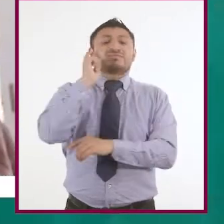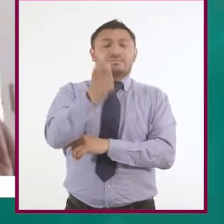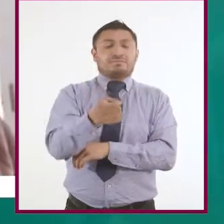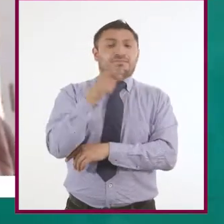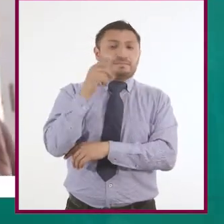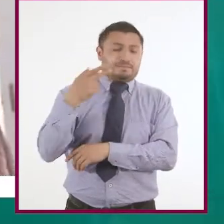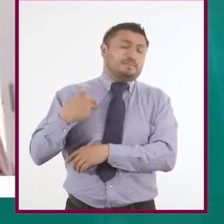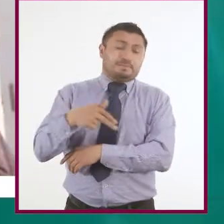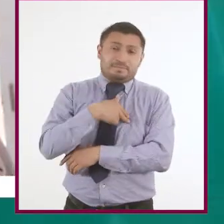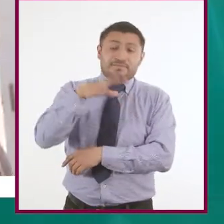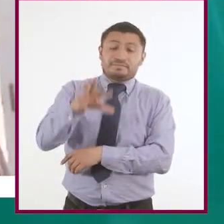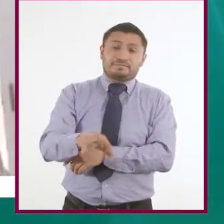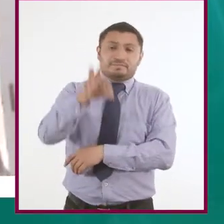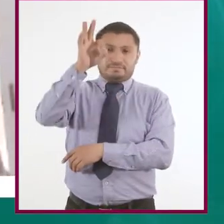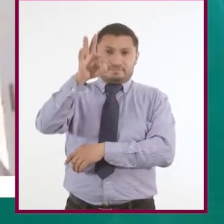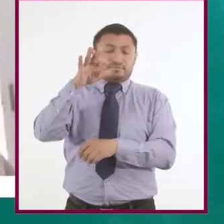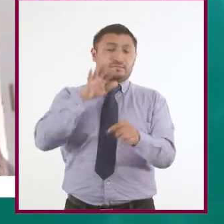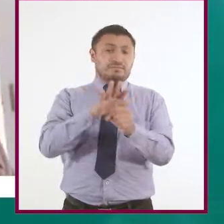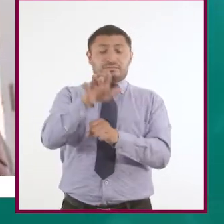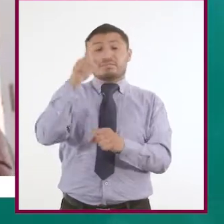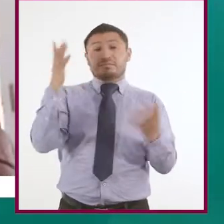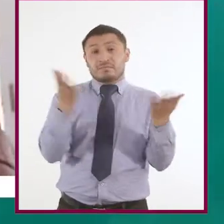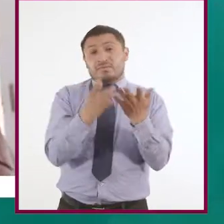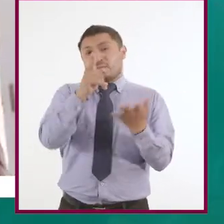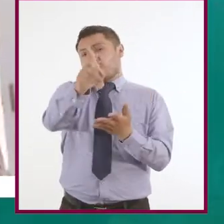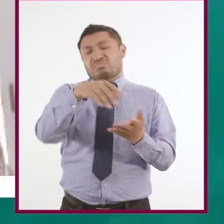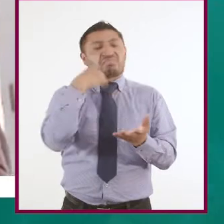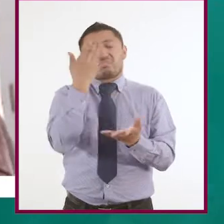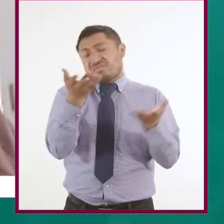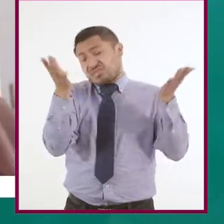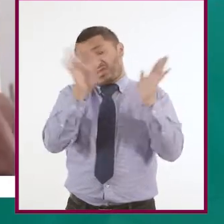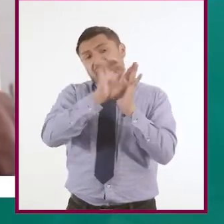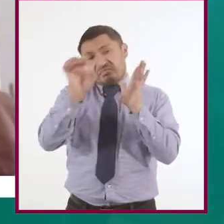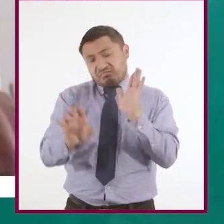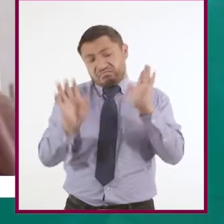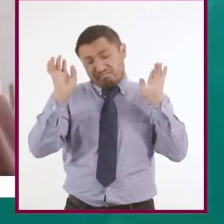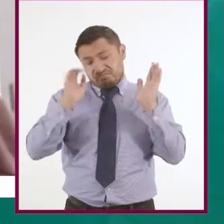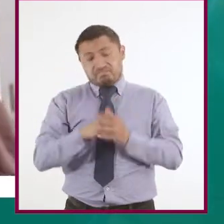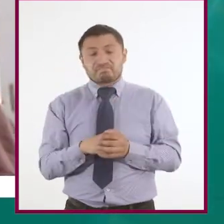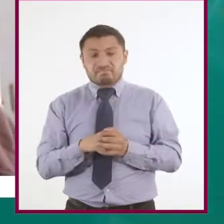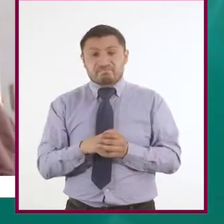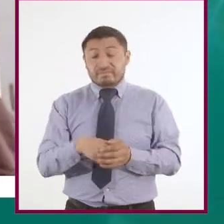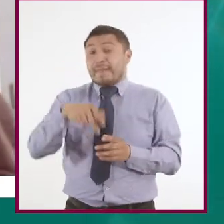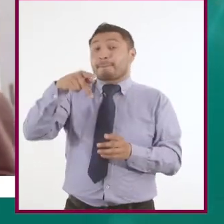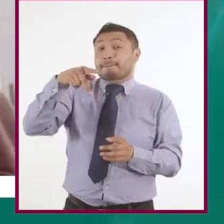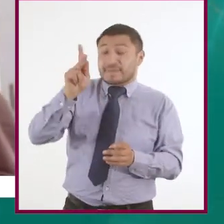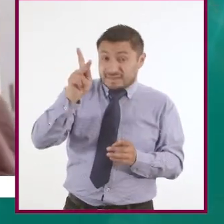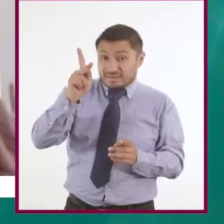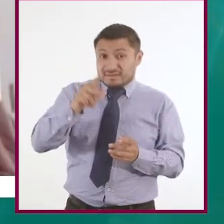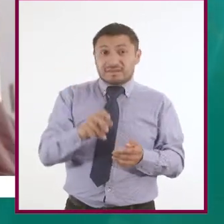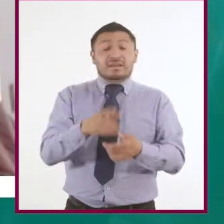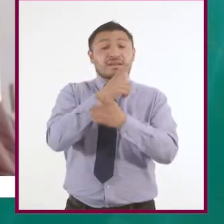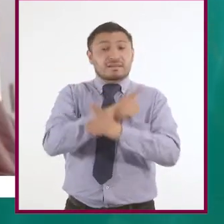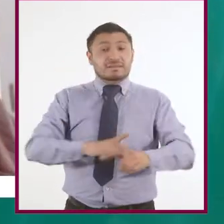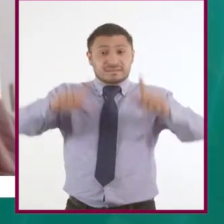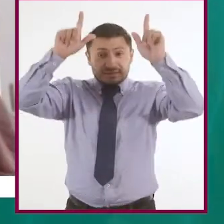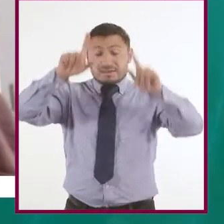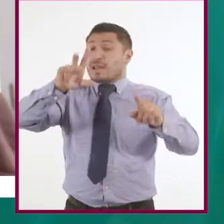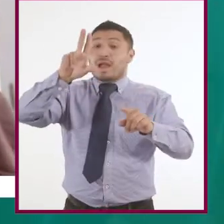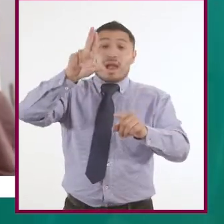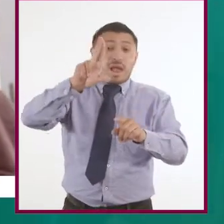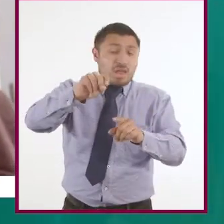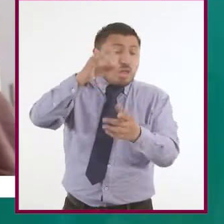nosotros eligiéramos hacer lo que se nos pega la gana, por decirlo de alguna manera. Sin embargo, la libertad no nada